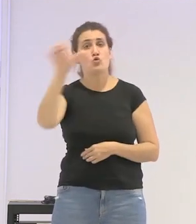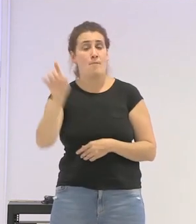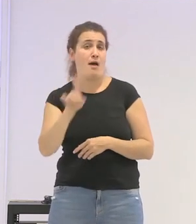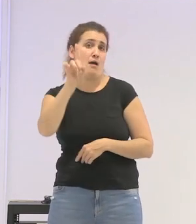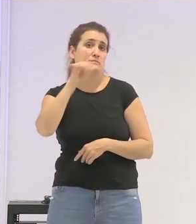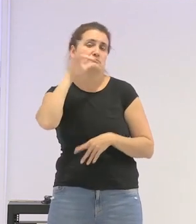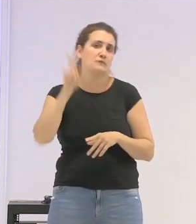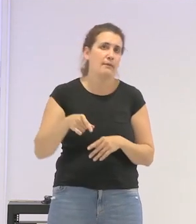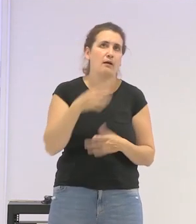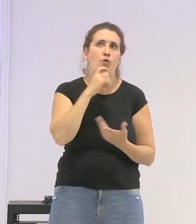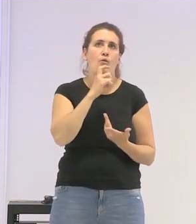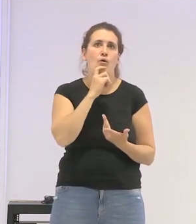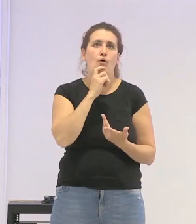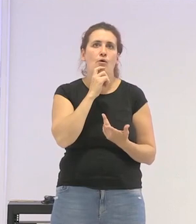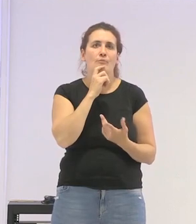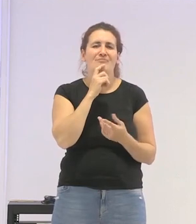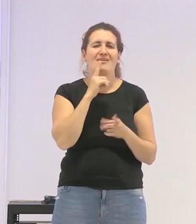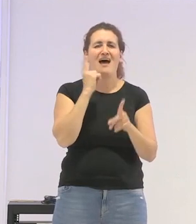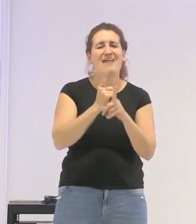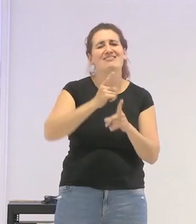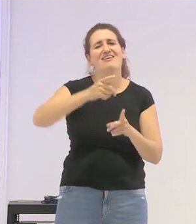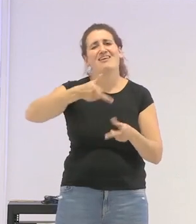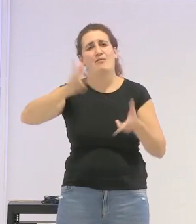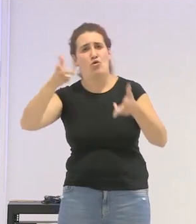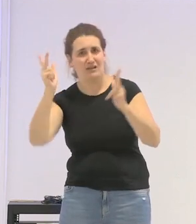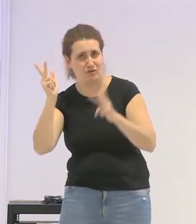proyectos de marcado carácter antidemocrático, ¿no? Entonces, bueno,